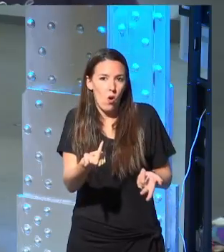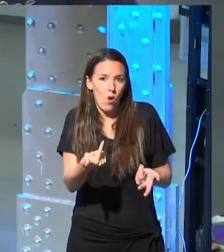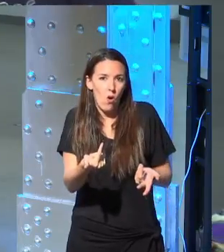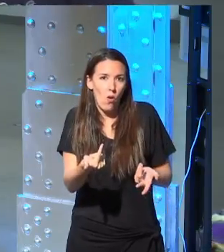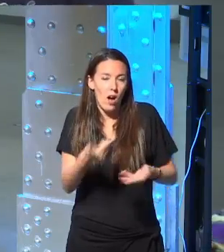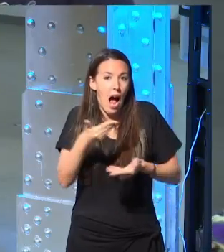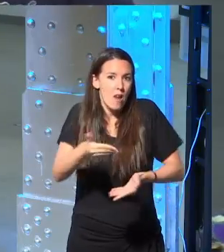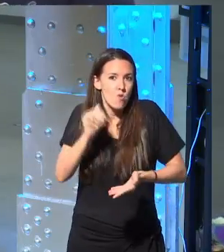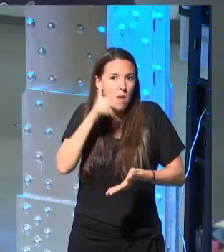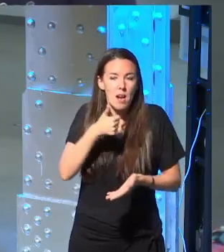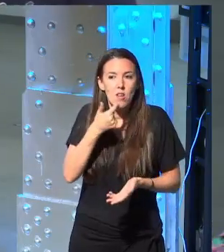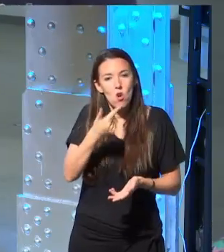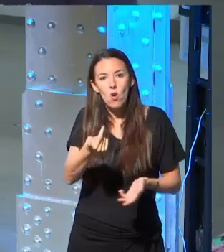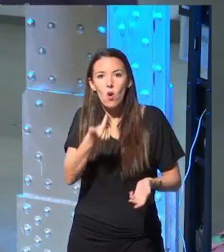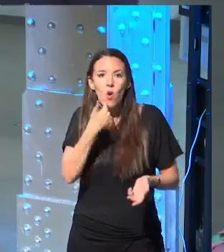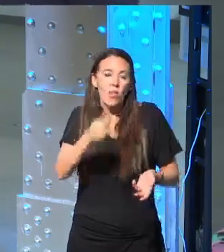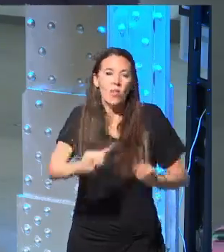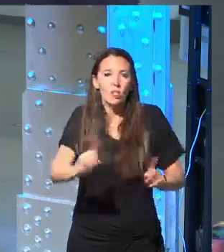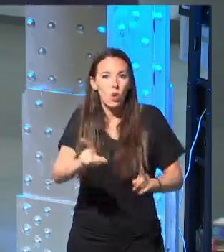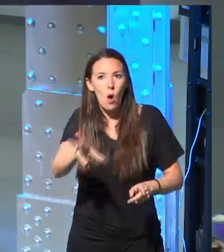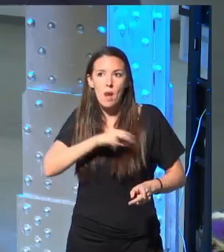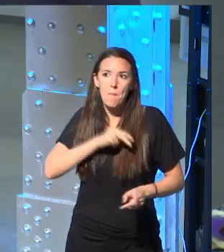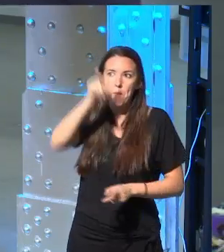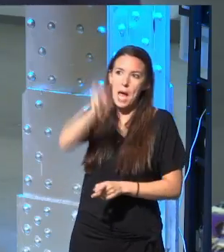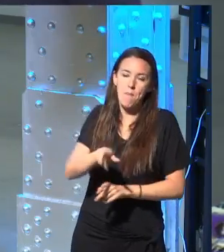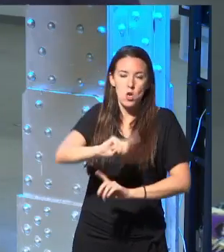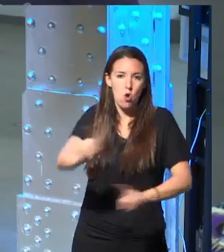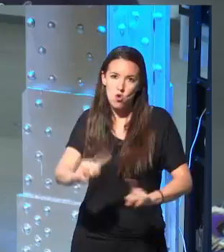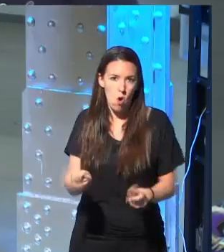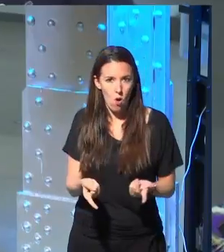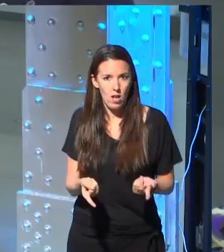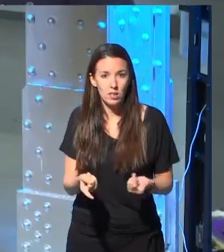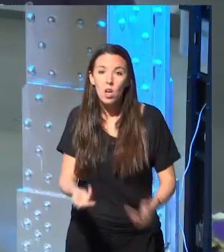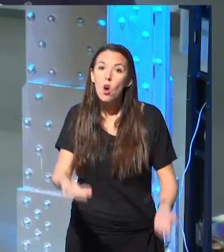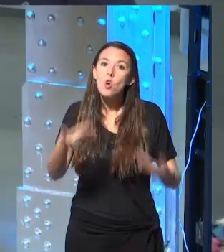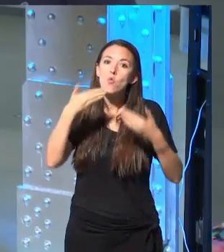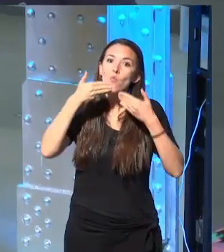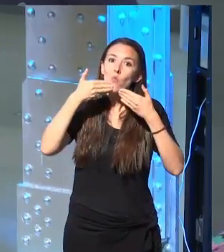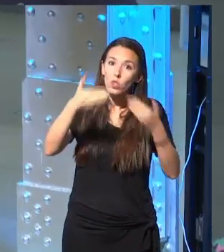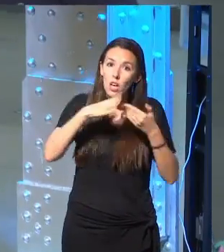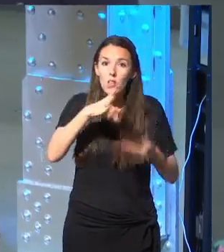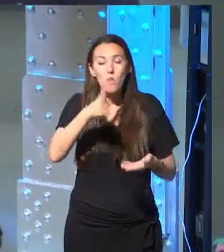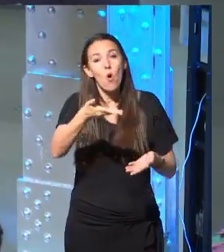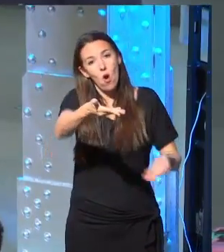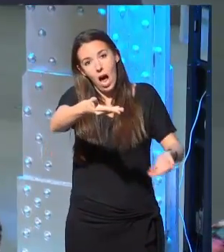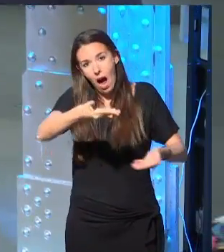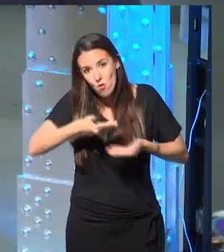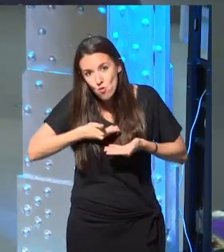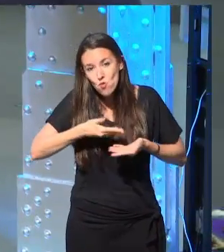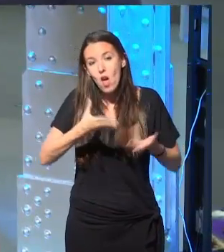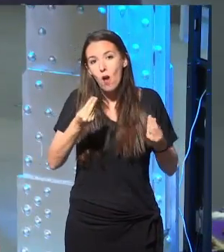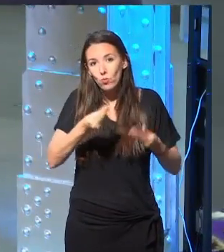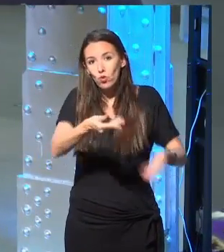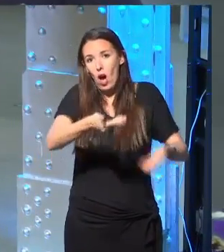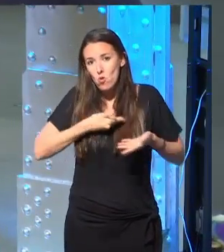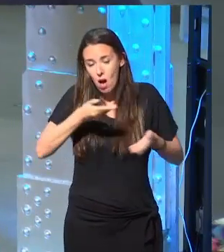misterioso? No puse, lo ha resuelto fulanito y le damos el premio a él. Fue como, muchas gracias por vuestra ayuda, muchos me habéis ayudado